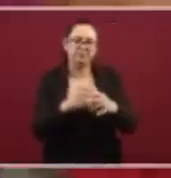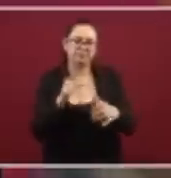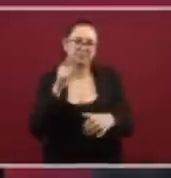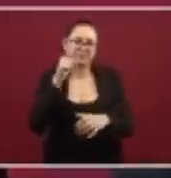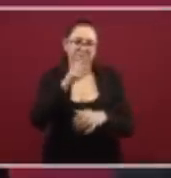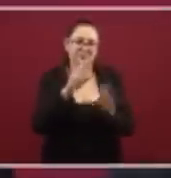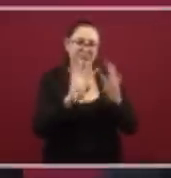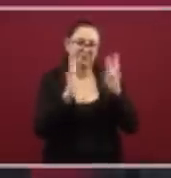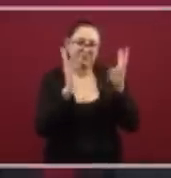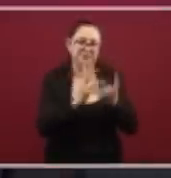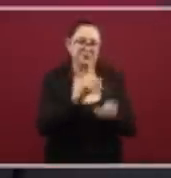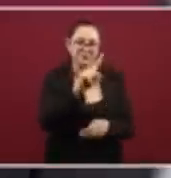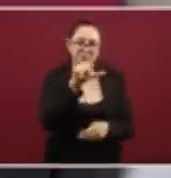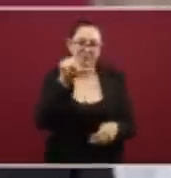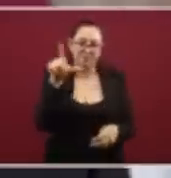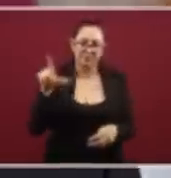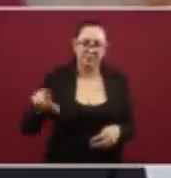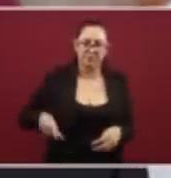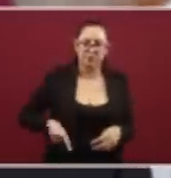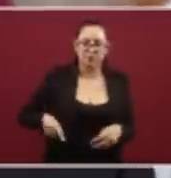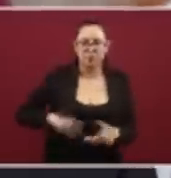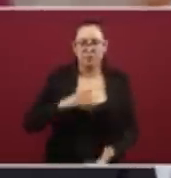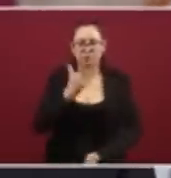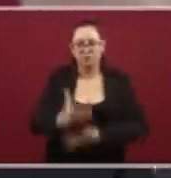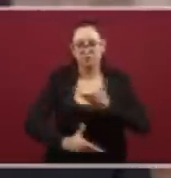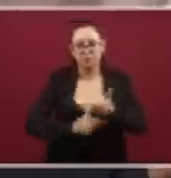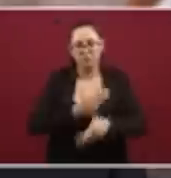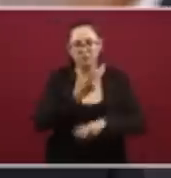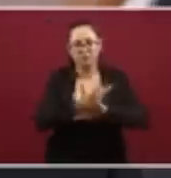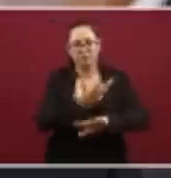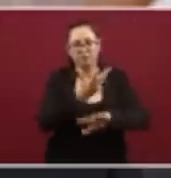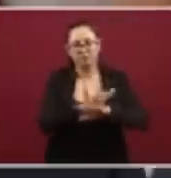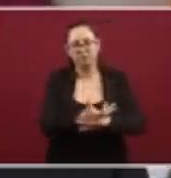funcionarios del gobierno de eeuu